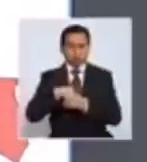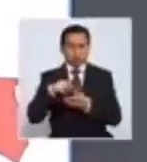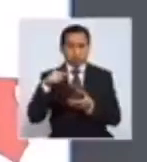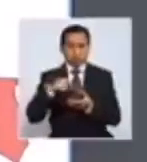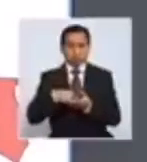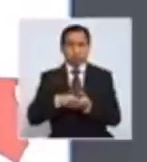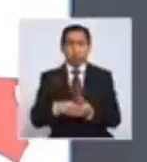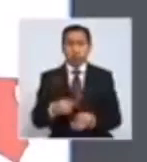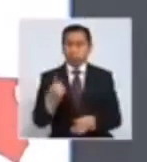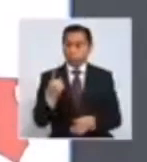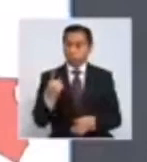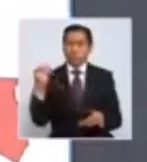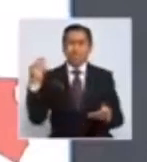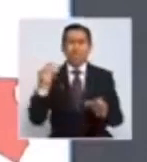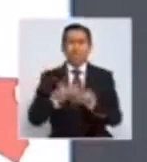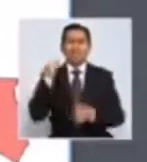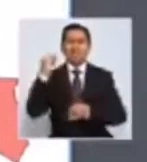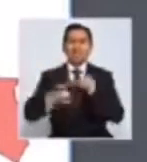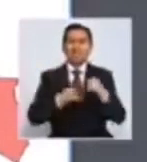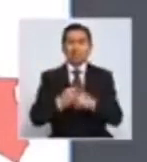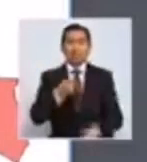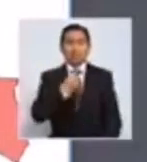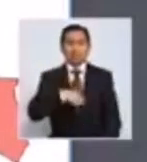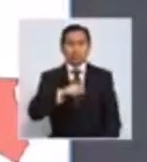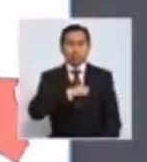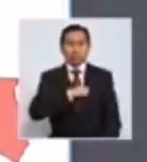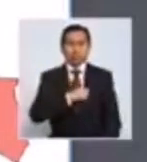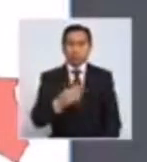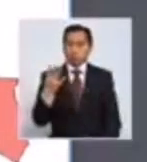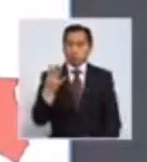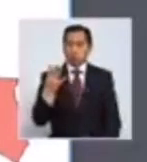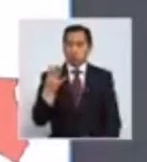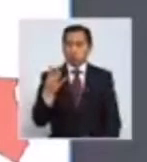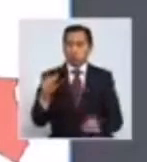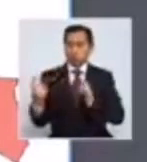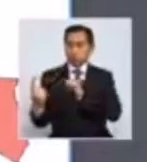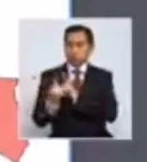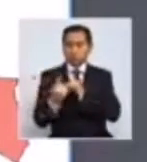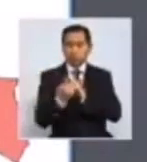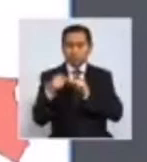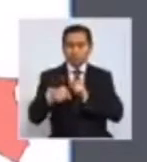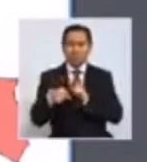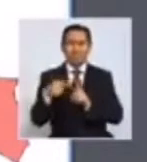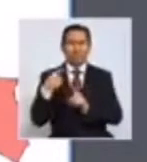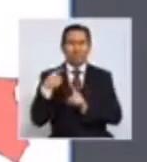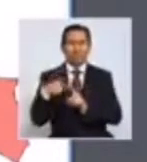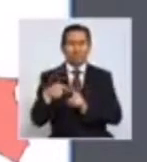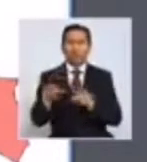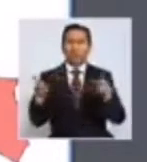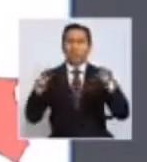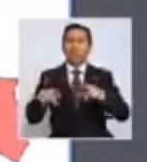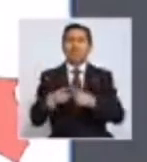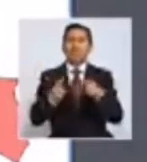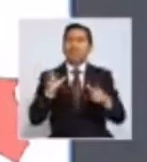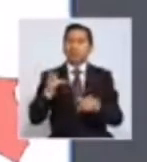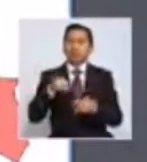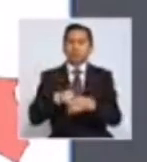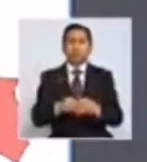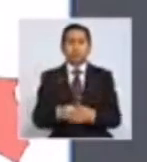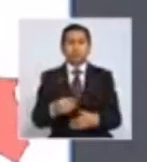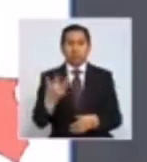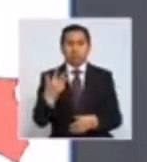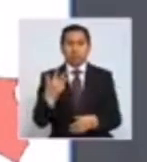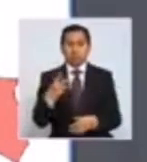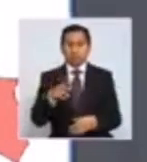1 es importado de españa 4 son contactos del caso positivo de vallegrande y 3 son